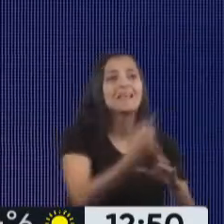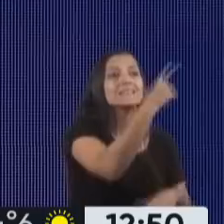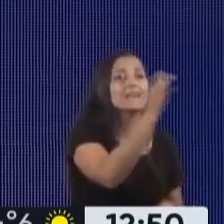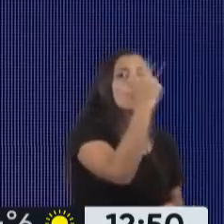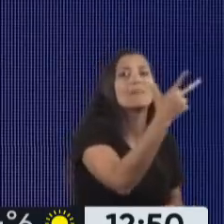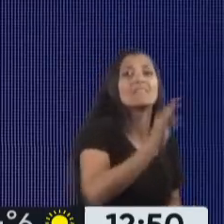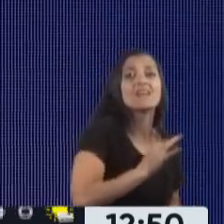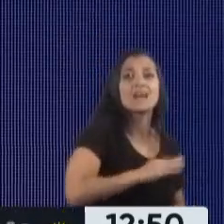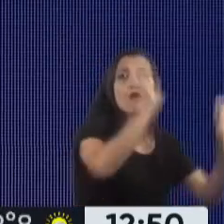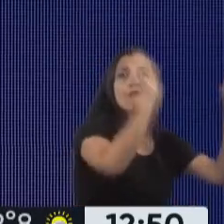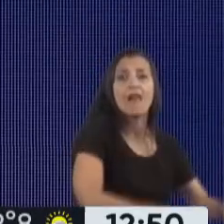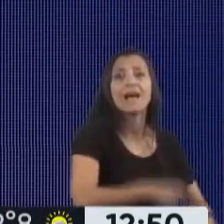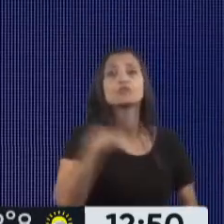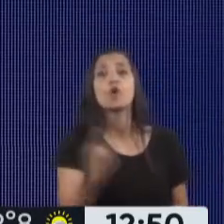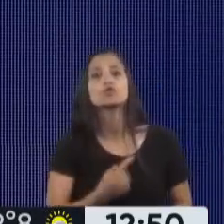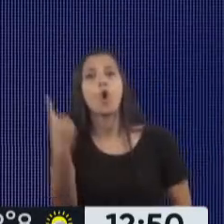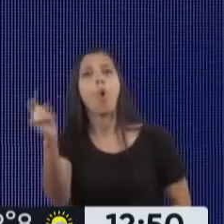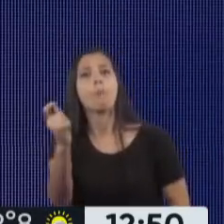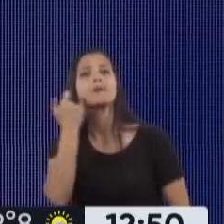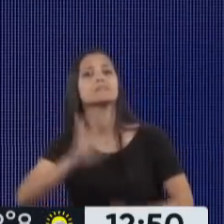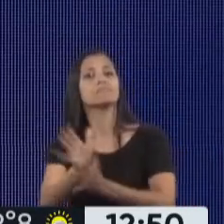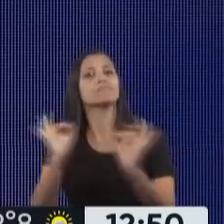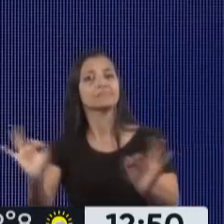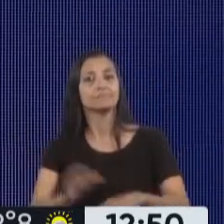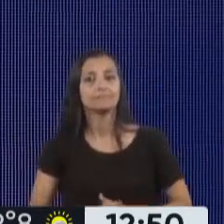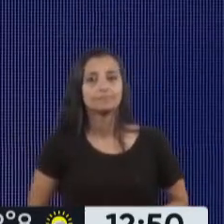economía argentina no se había logrado nunca.